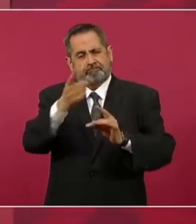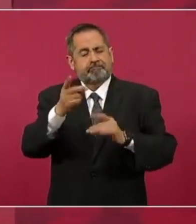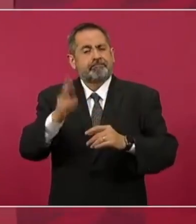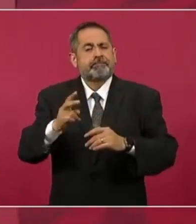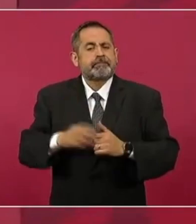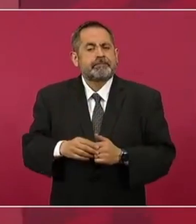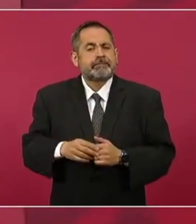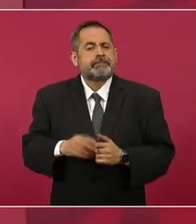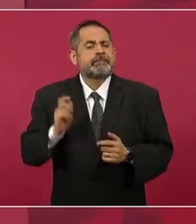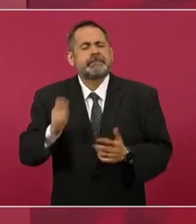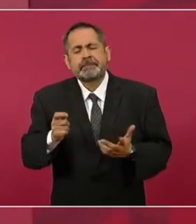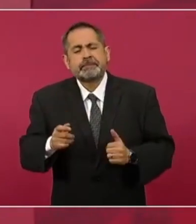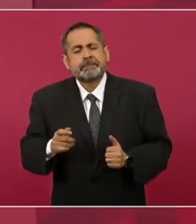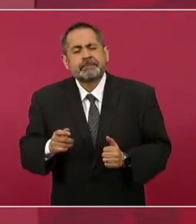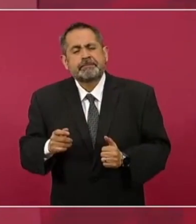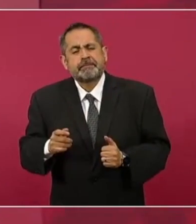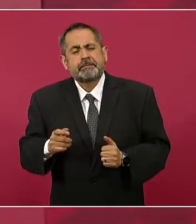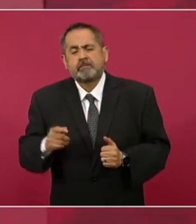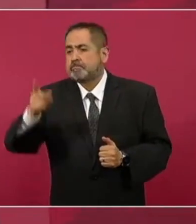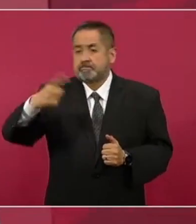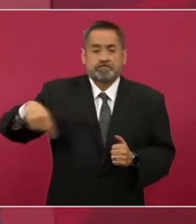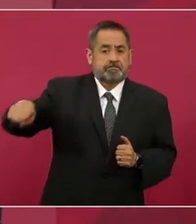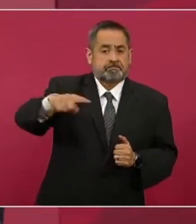es la creencia de que el pueblo